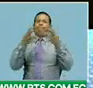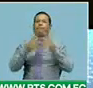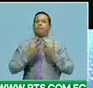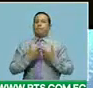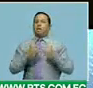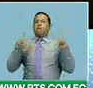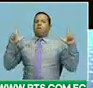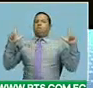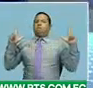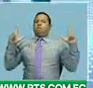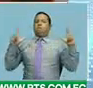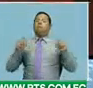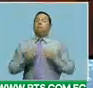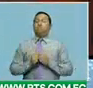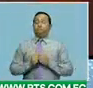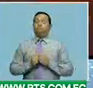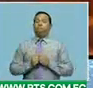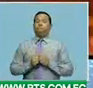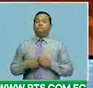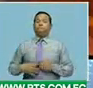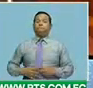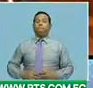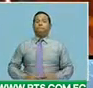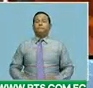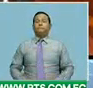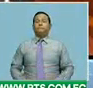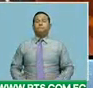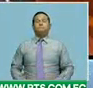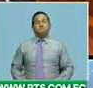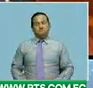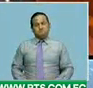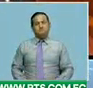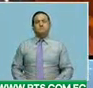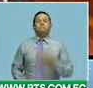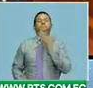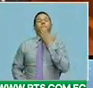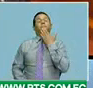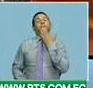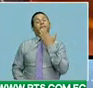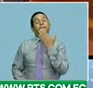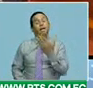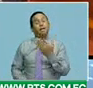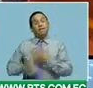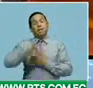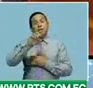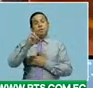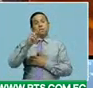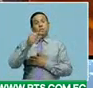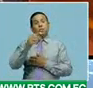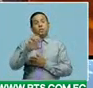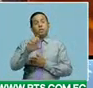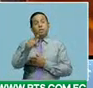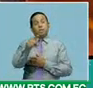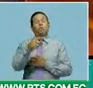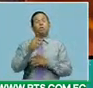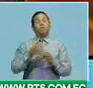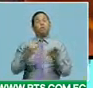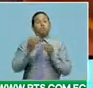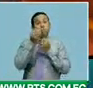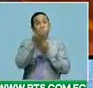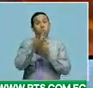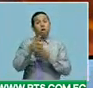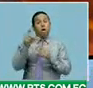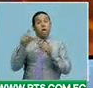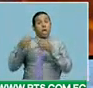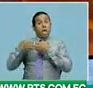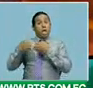fuego. Charlie, tú tienes más información en estudios. Así es, Jorge, muchas gracias. Y les informamos también que tendremos un equipo permanente durante toda la